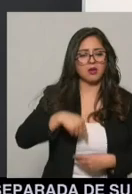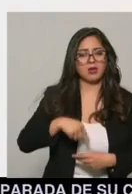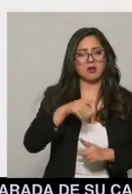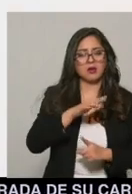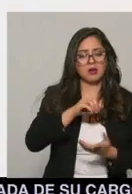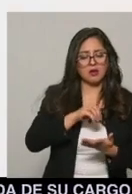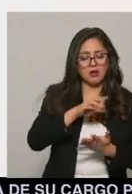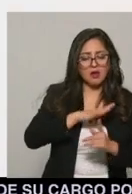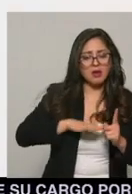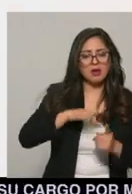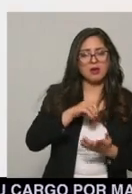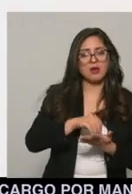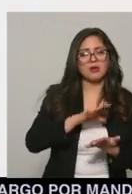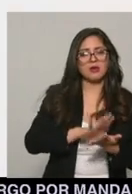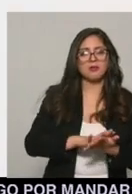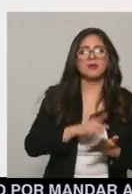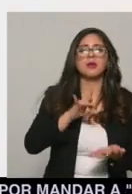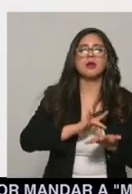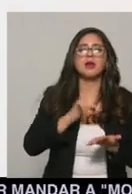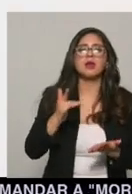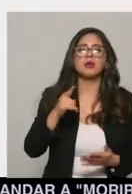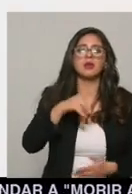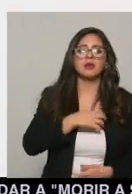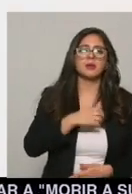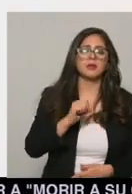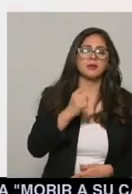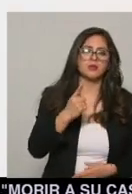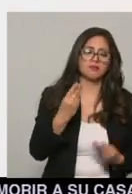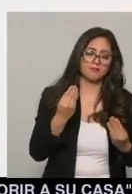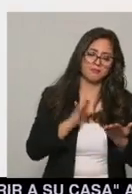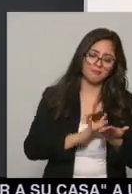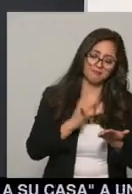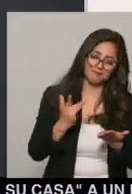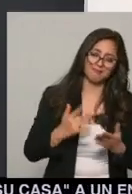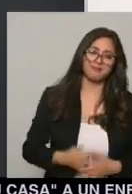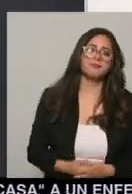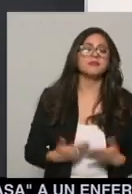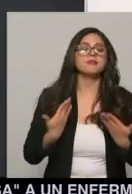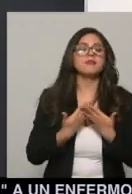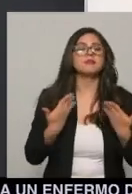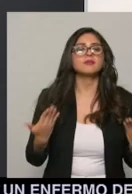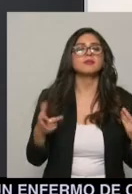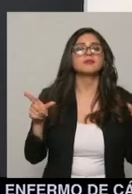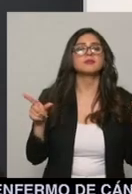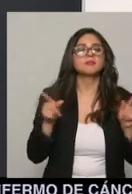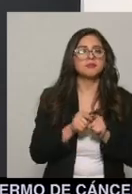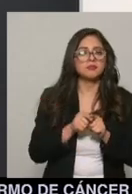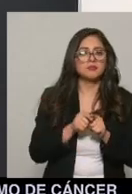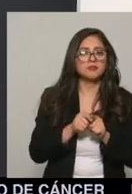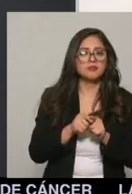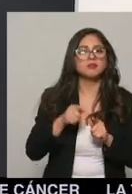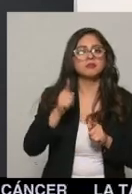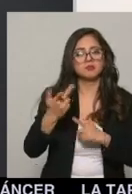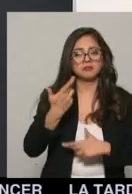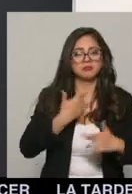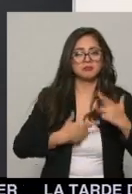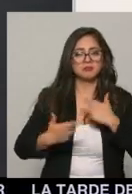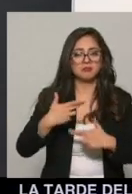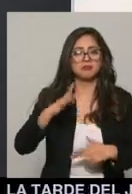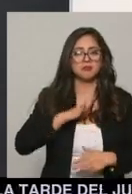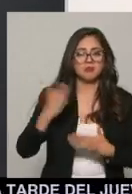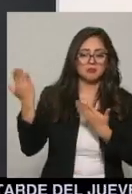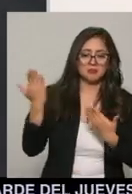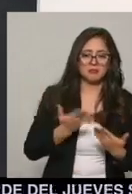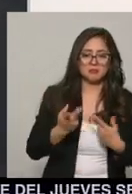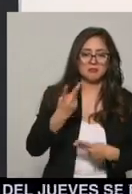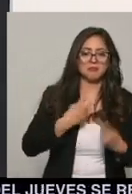Contexto. Gracias al público de Capital 21, muchas gracias. Bueno, pues vamos a hacer una pausa, pero ya volvemos porque ya está